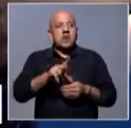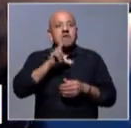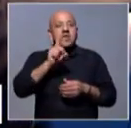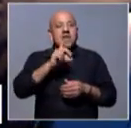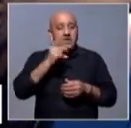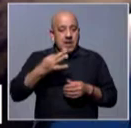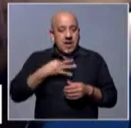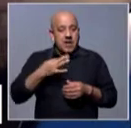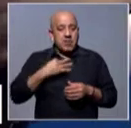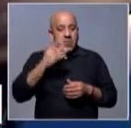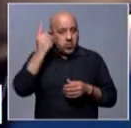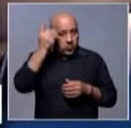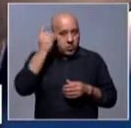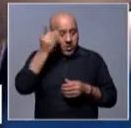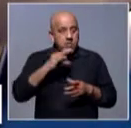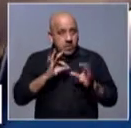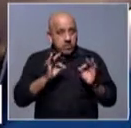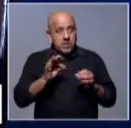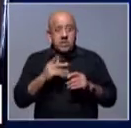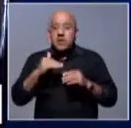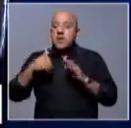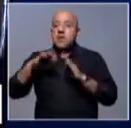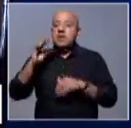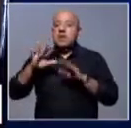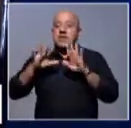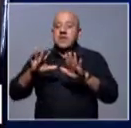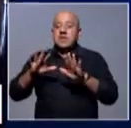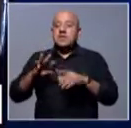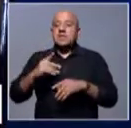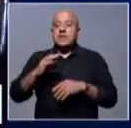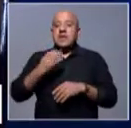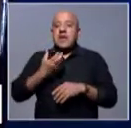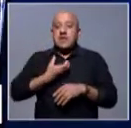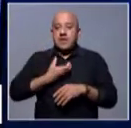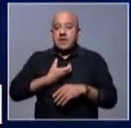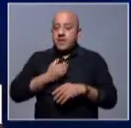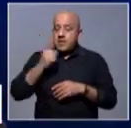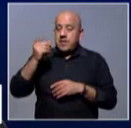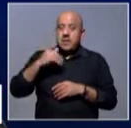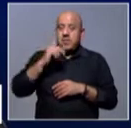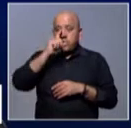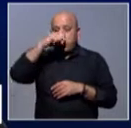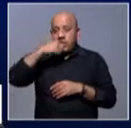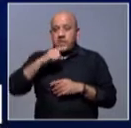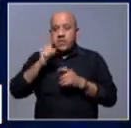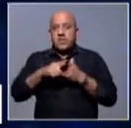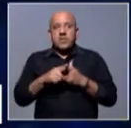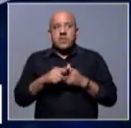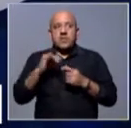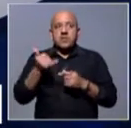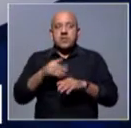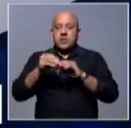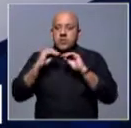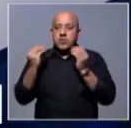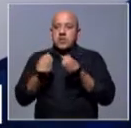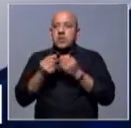como diputados también le hizo así más 10 débil más débil del imponiendo vídeos o sea que es en total ya una larga